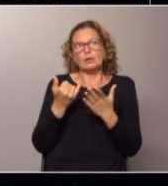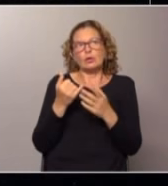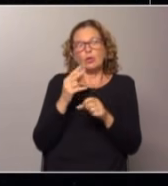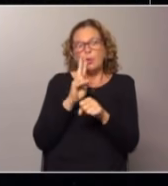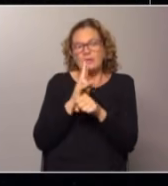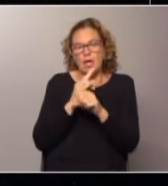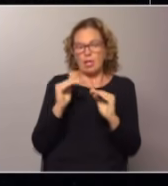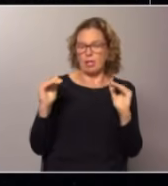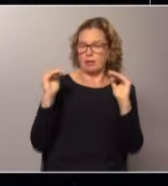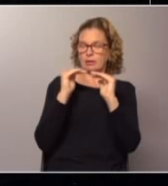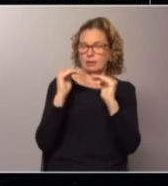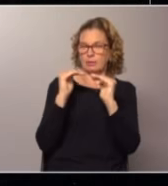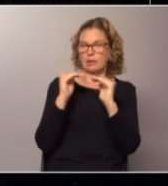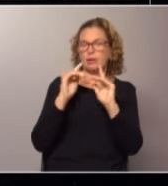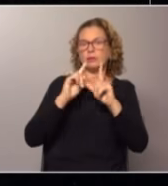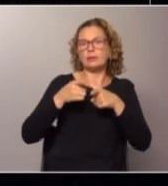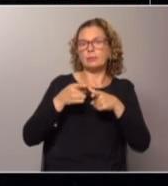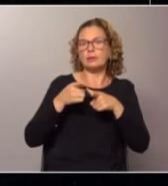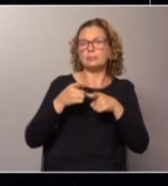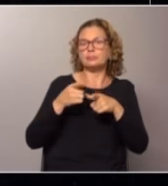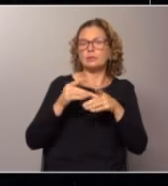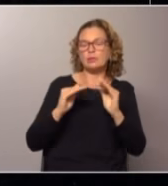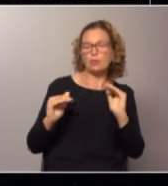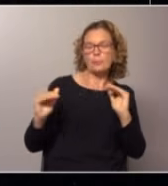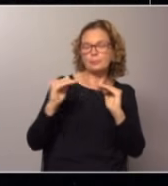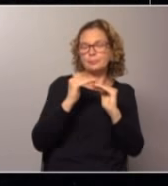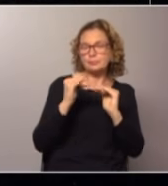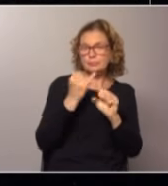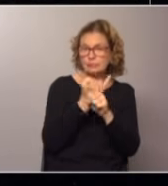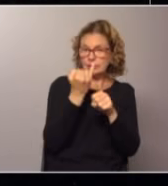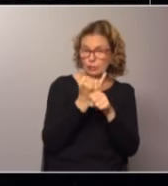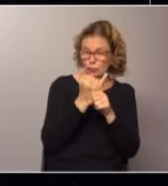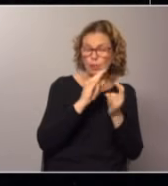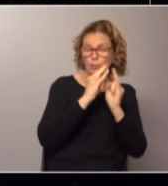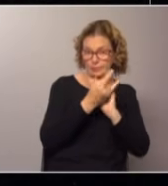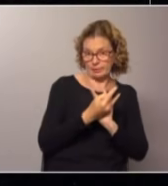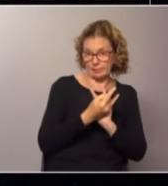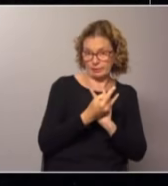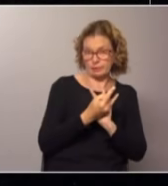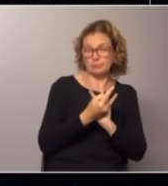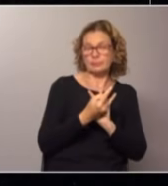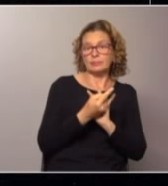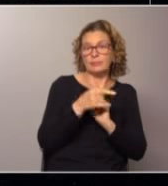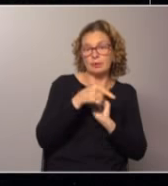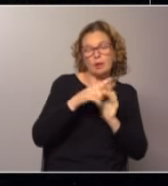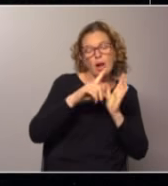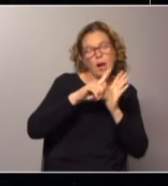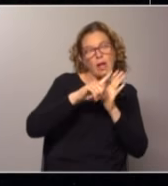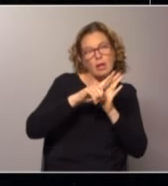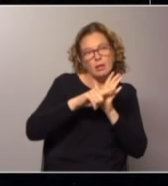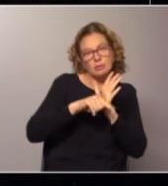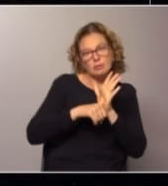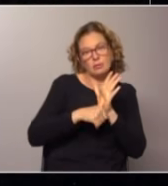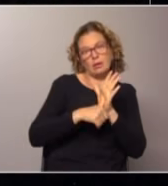equilibrada y atemperada desde una institución como el parlamento que era una institución lenta una institución